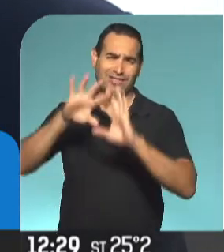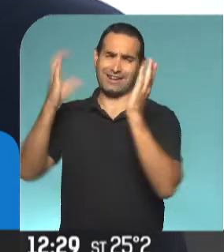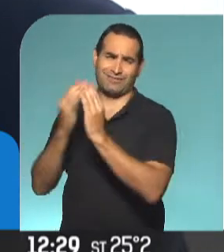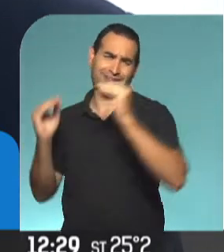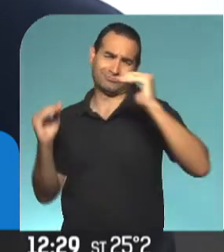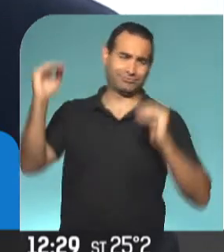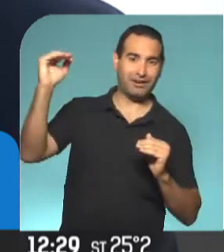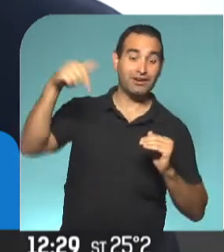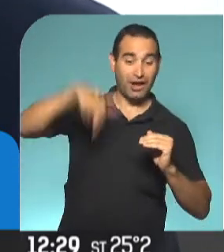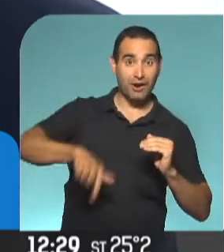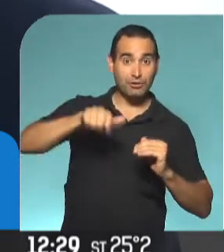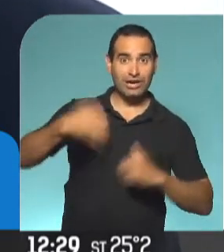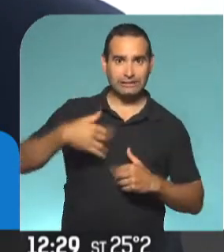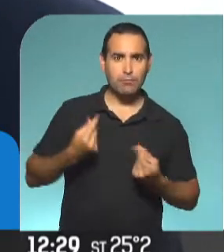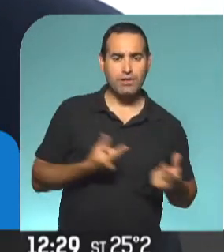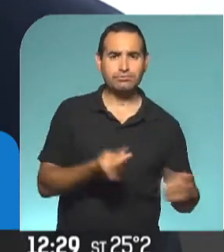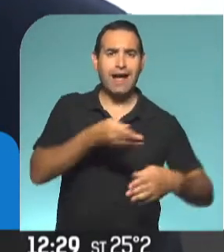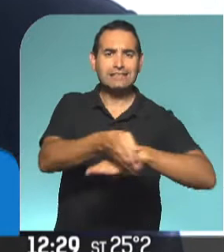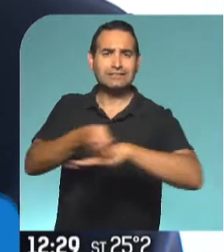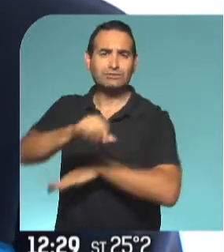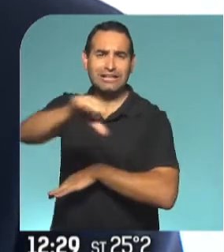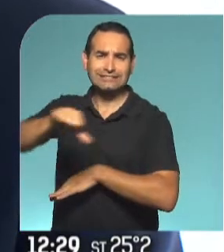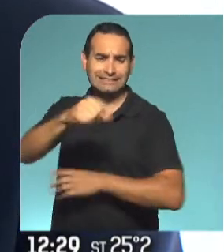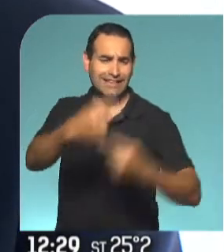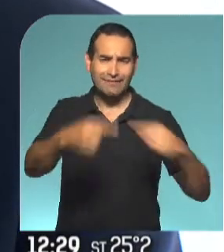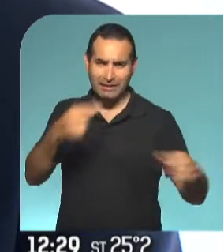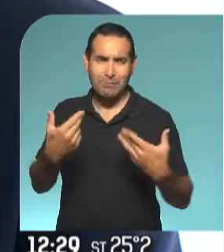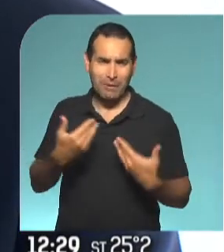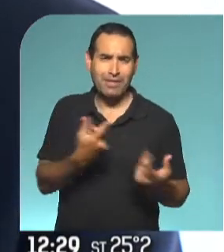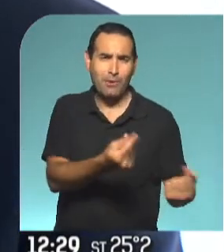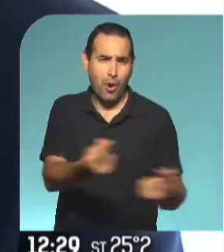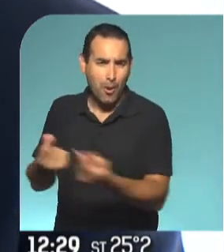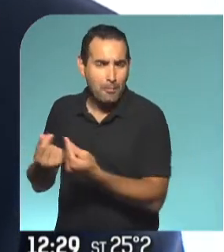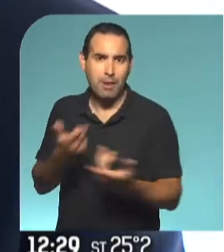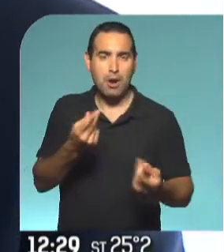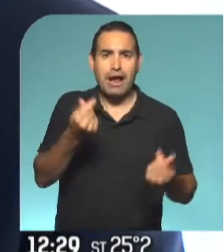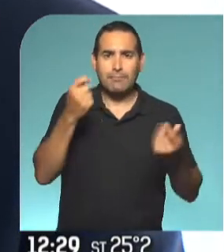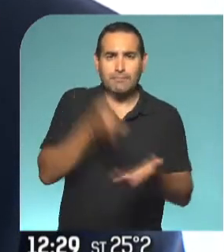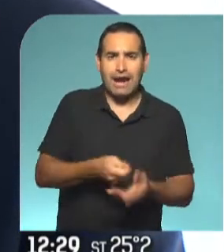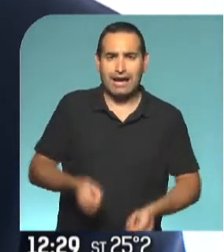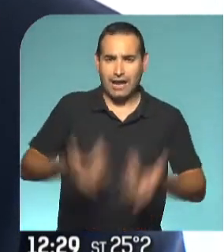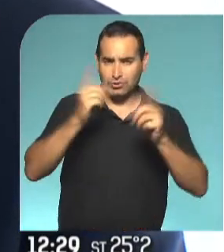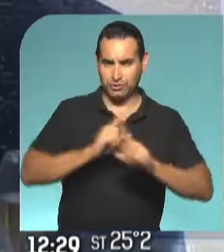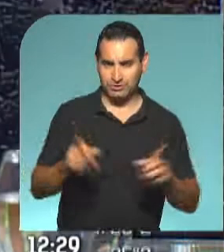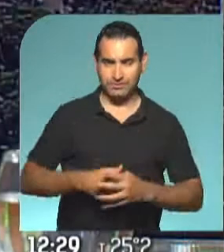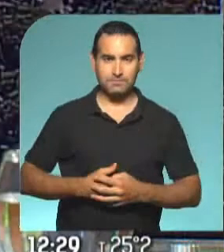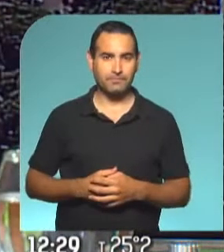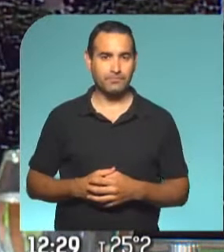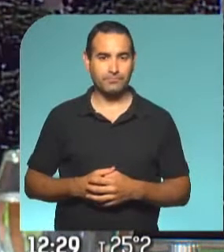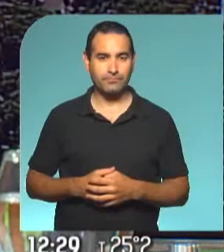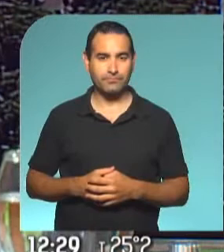tanto el consumidor argentino va a acceder a los aceites sin tener que sufrir las consecuencias los presiones nacionales